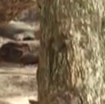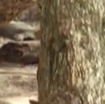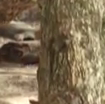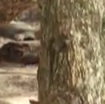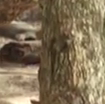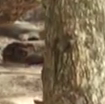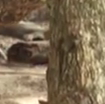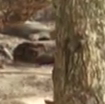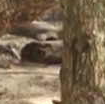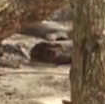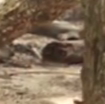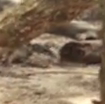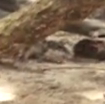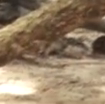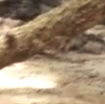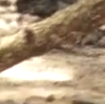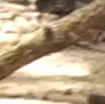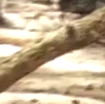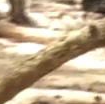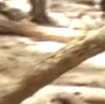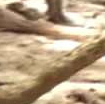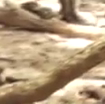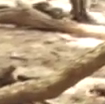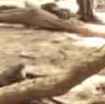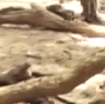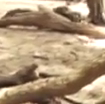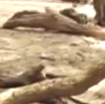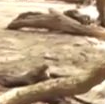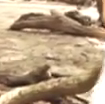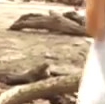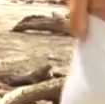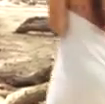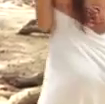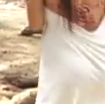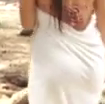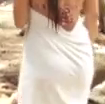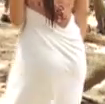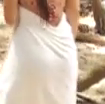de los humanos con la vida silvestre. Acompáñenos.